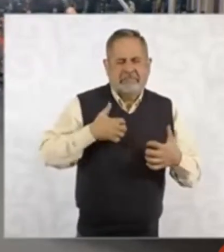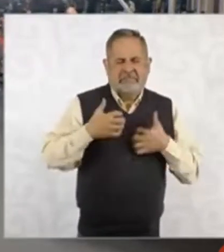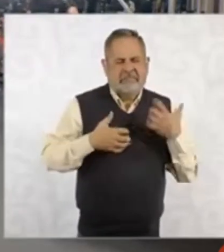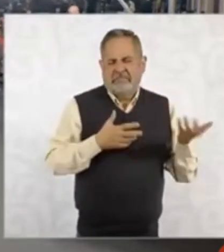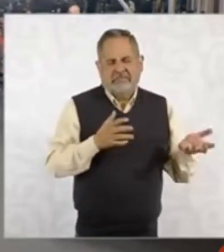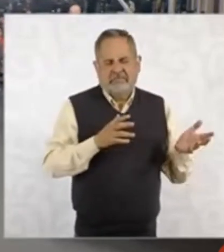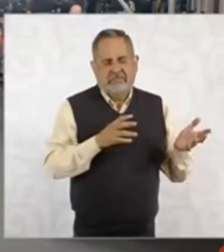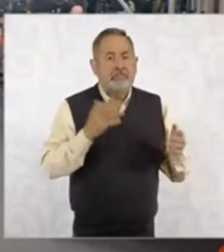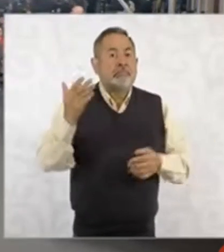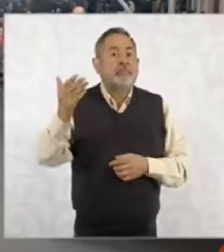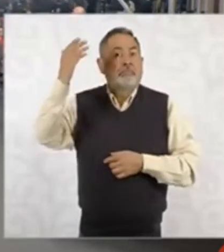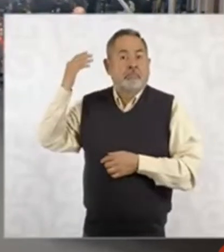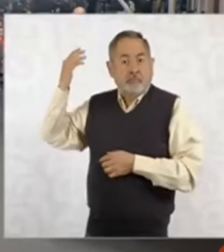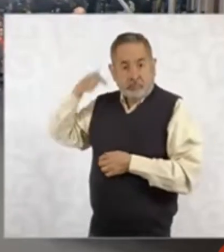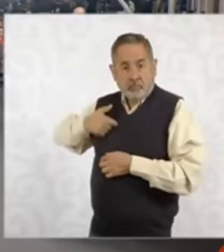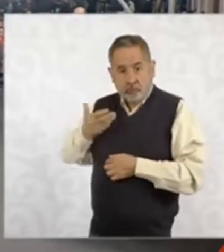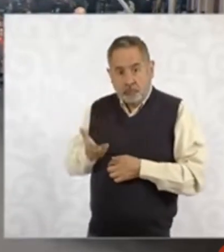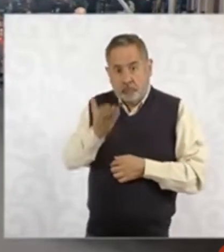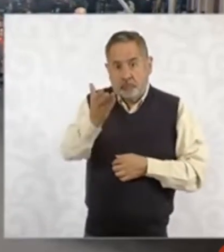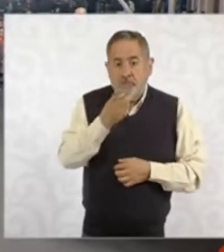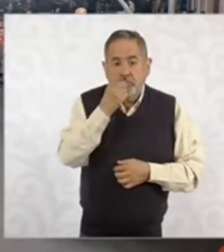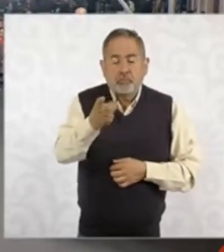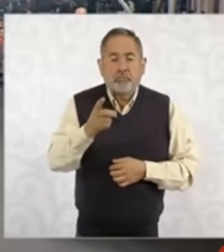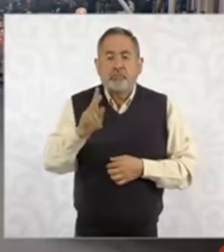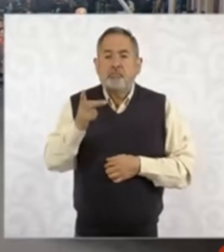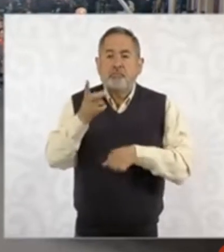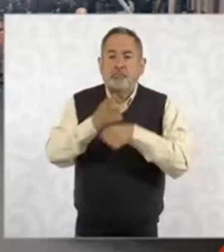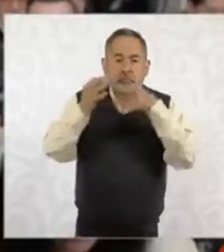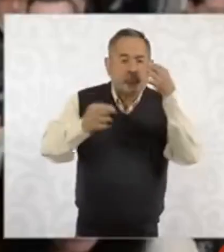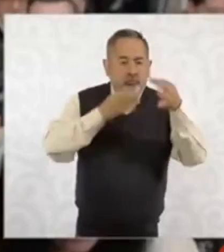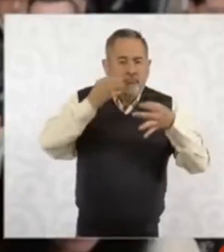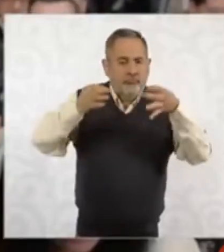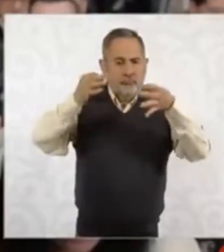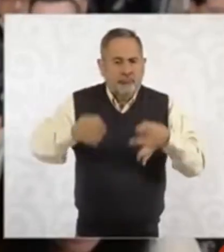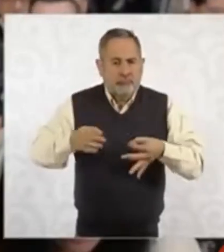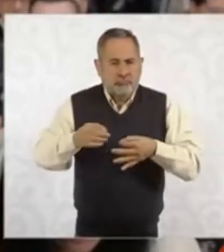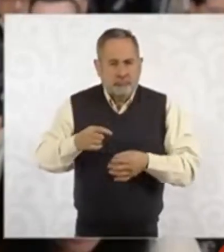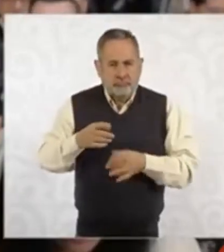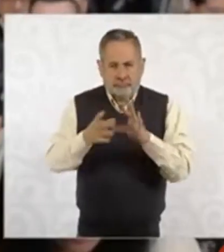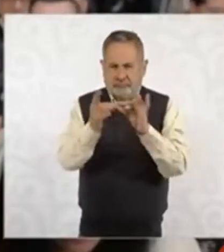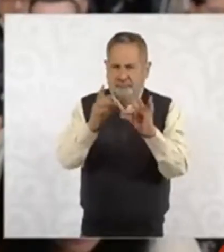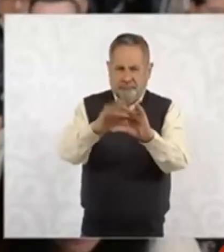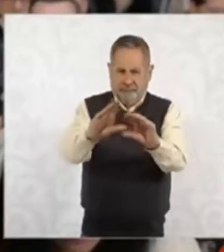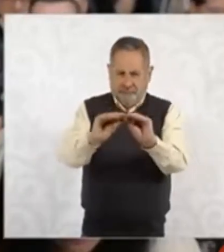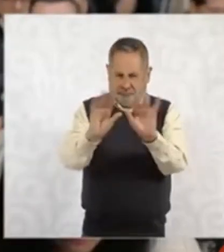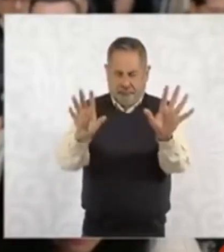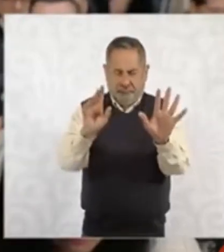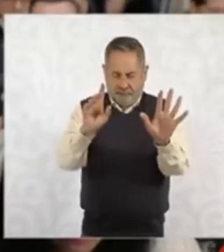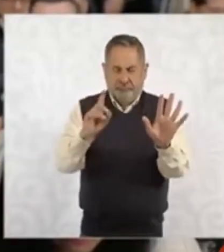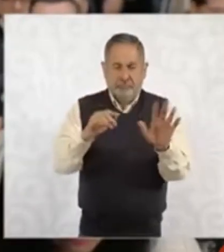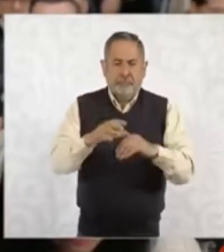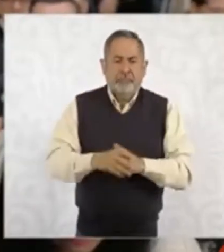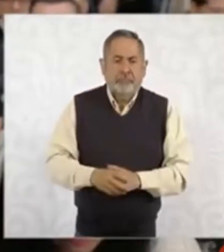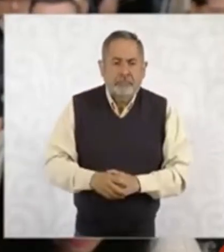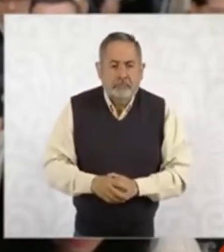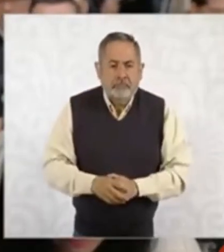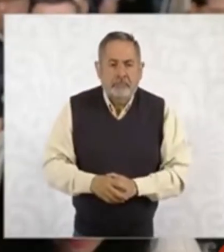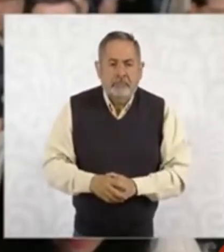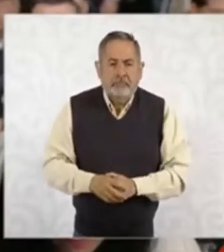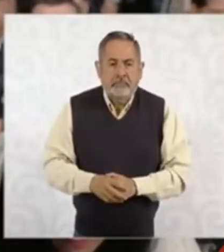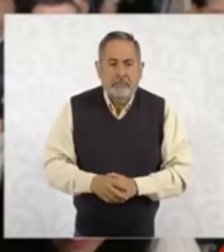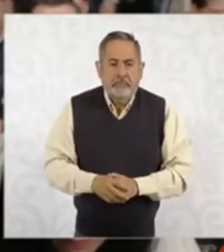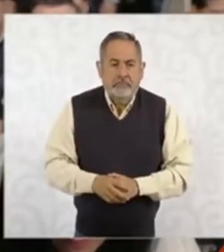exponía hace unos días sobre la publicidad oficial. Déjeme ser claro. No está sobre la